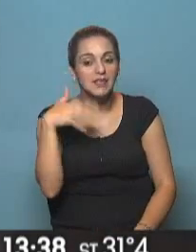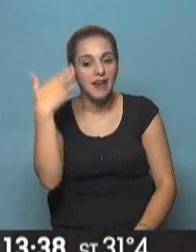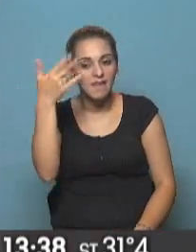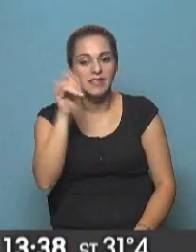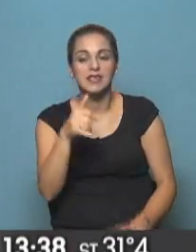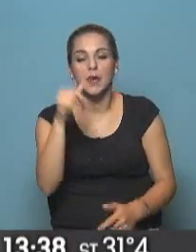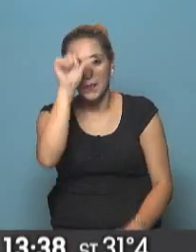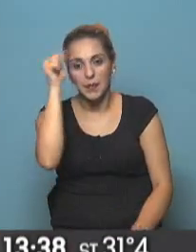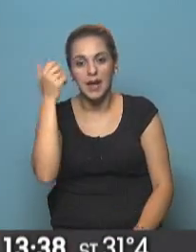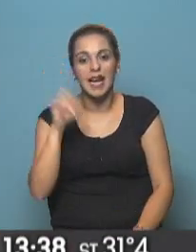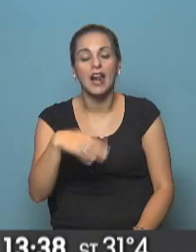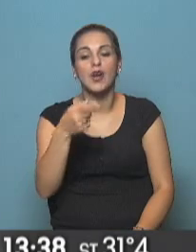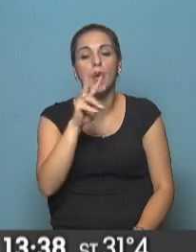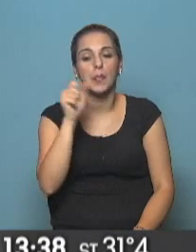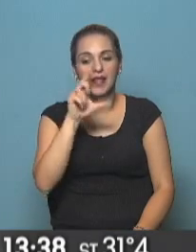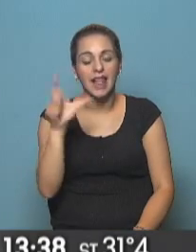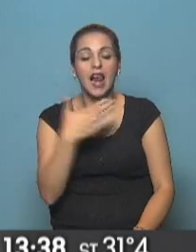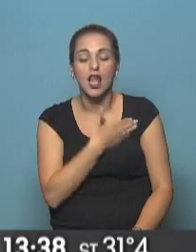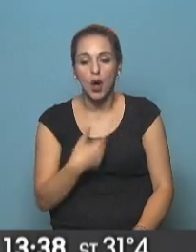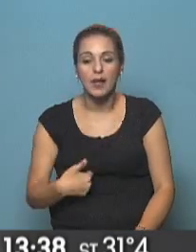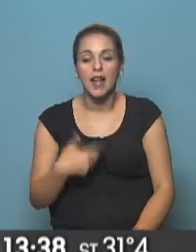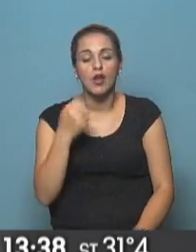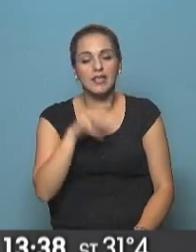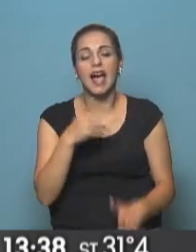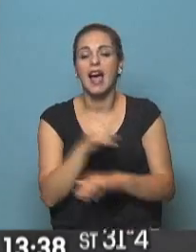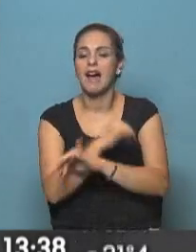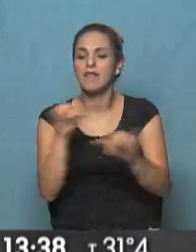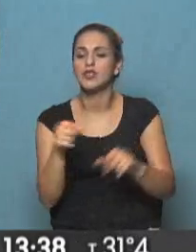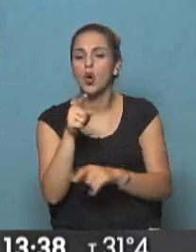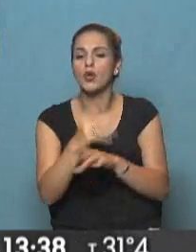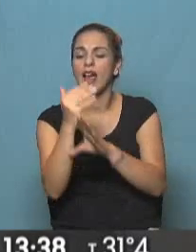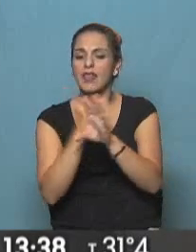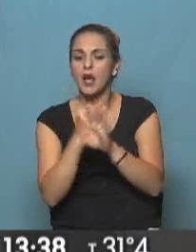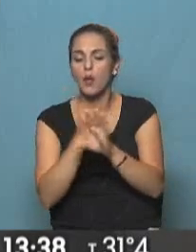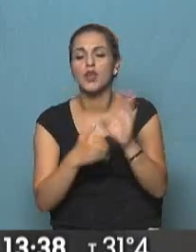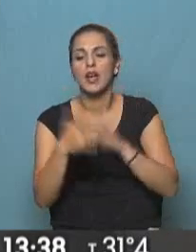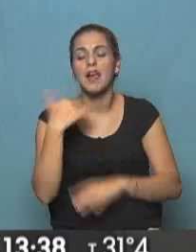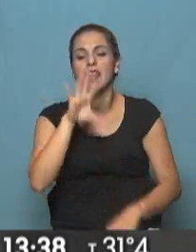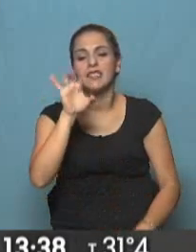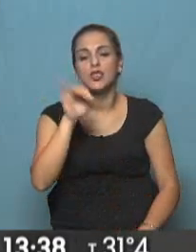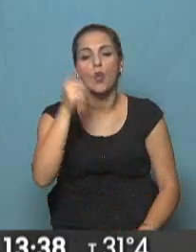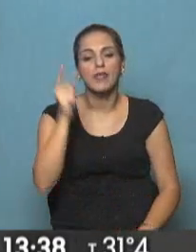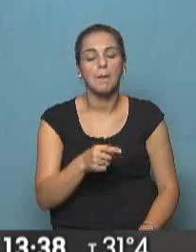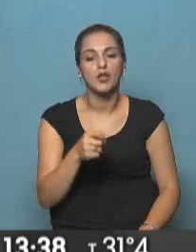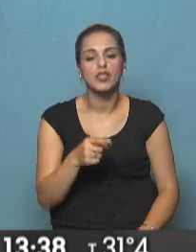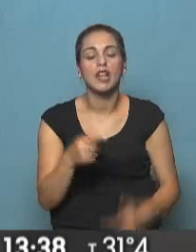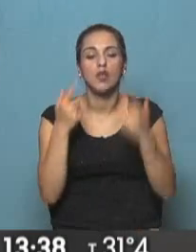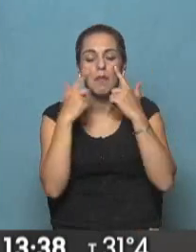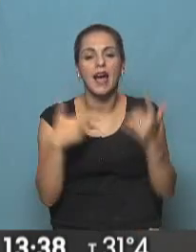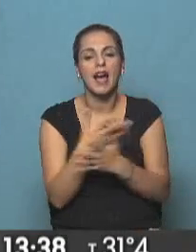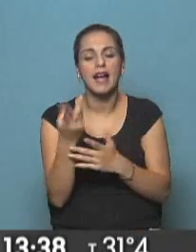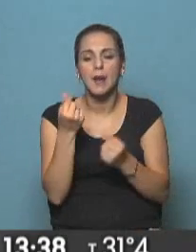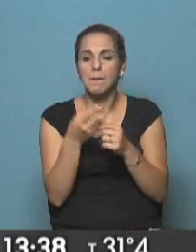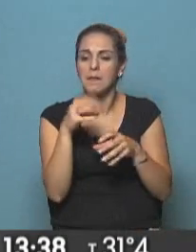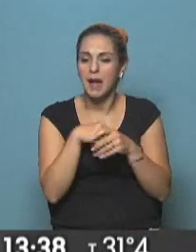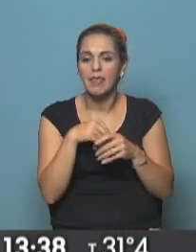verano. La gobernadora de la provincia de Buenos Aires, María Eugenia Vidal, anunció hoy una serie de descuentos que van desde el 50%, permiten ahorrar hasta